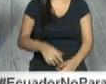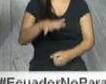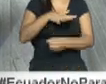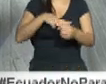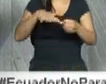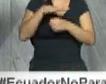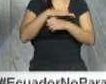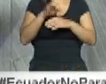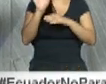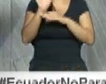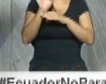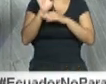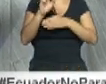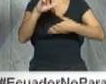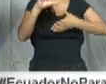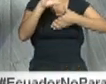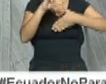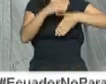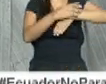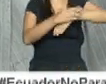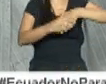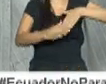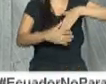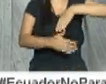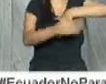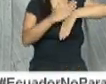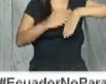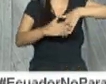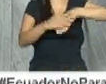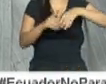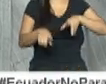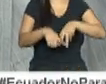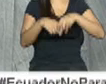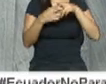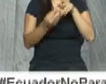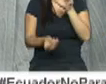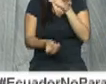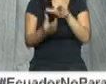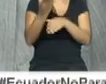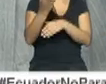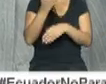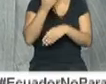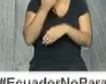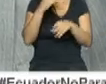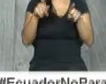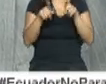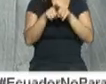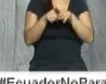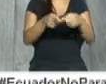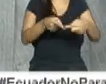países en toda América Latina surgen a partir de una guerra antiimperialista,